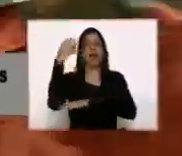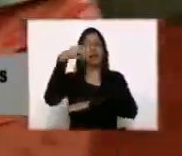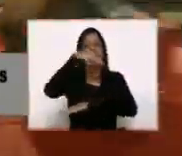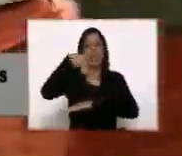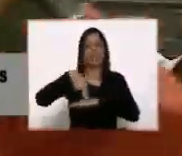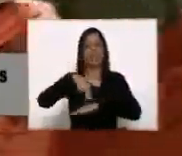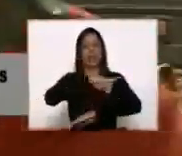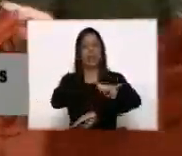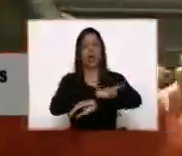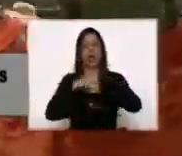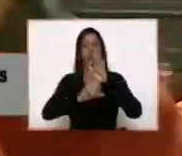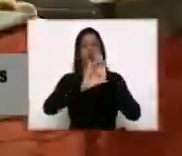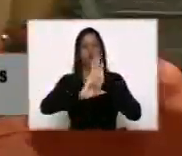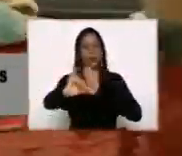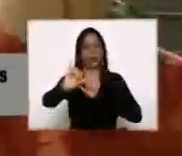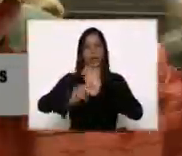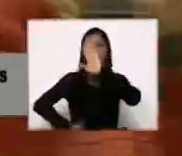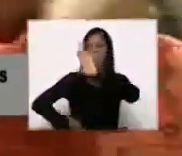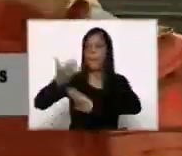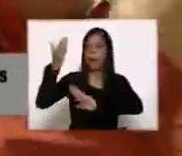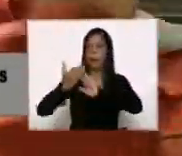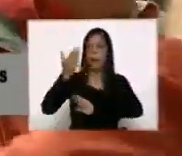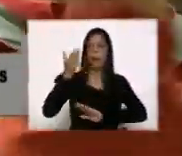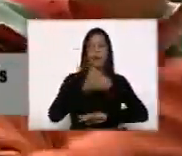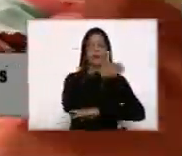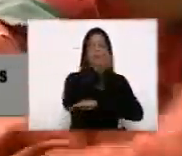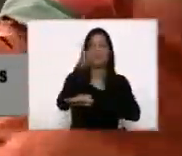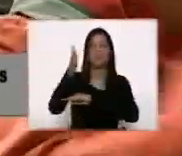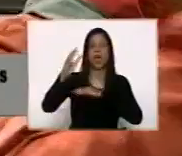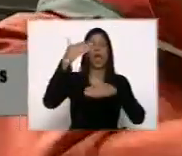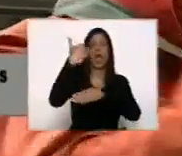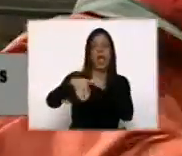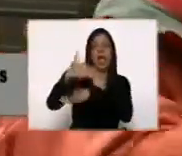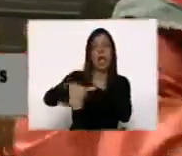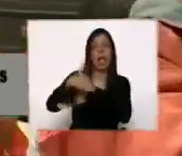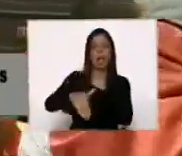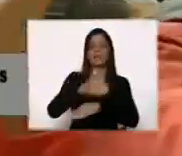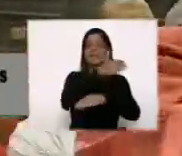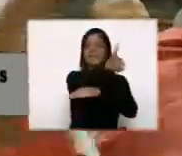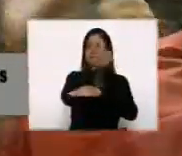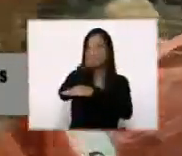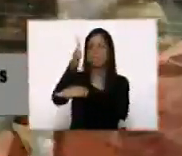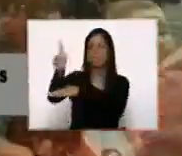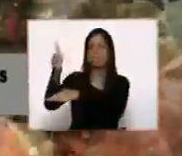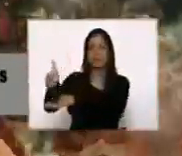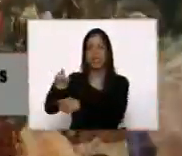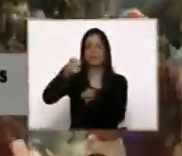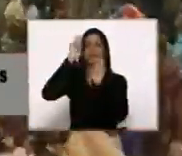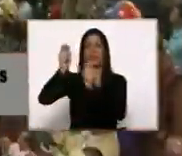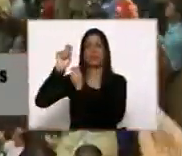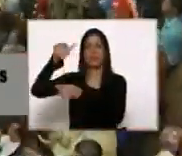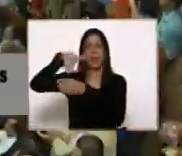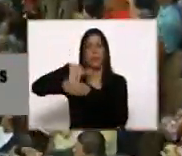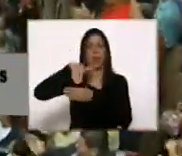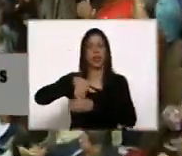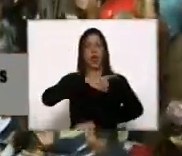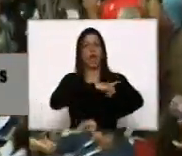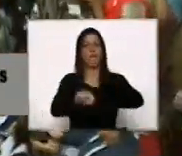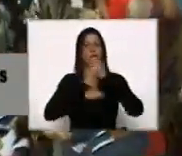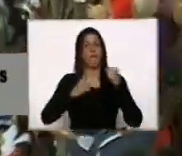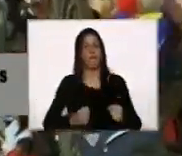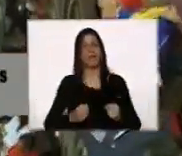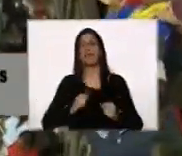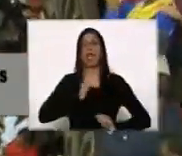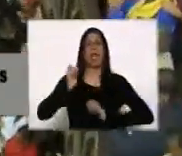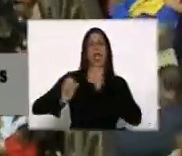Constituyente. Vamos a la calle, vamos por todo el territorio venezolano, vamos con esa energía, vamos con esa emoción